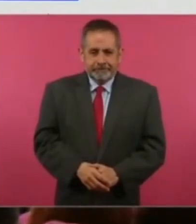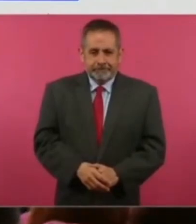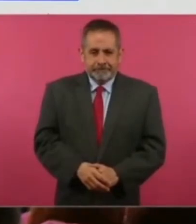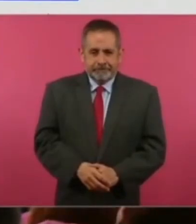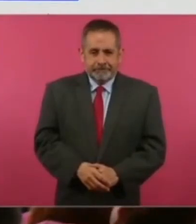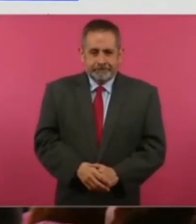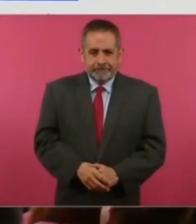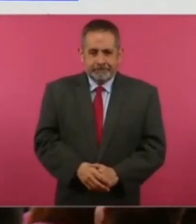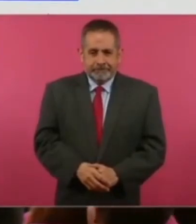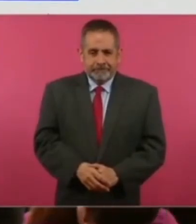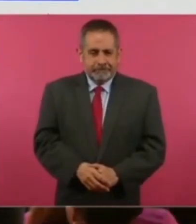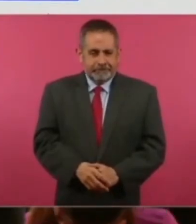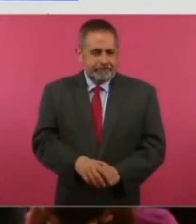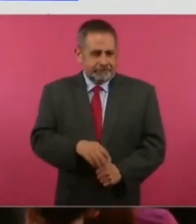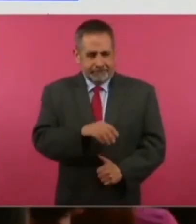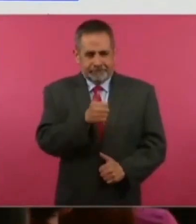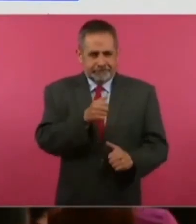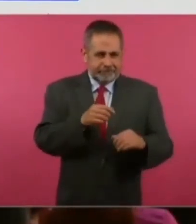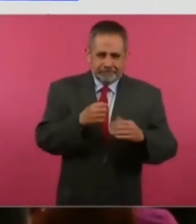ese es el otro movimiento, ¿no?